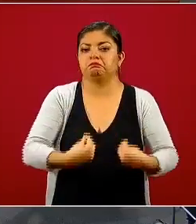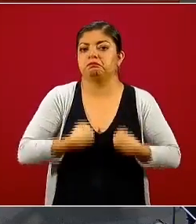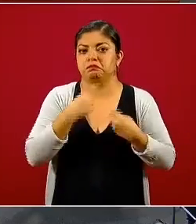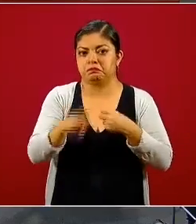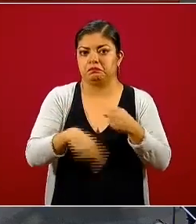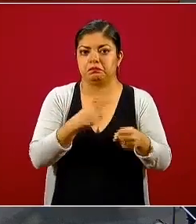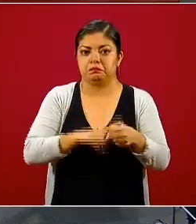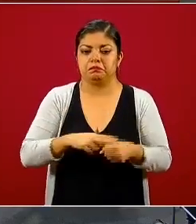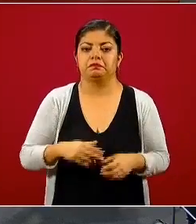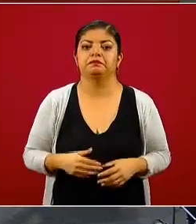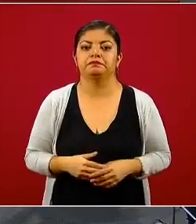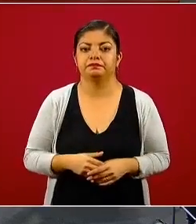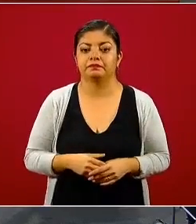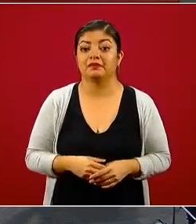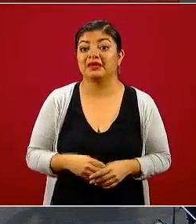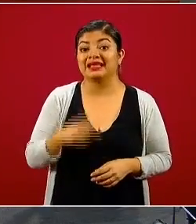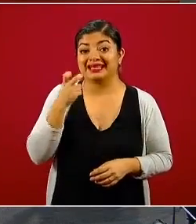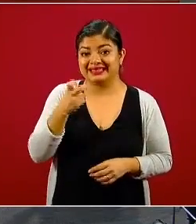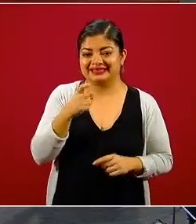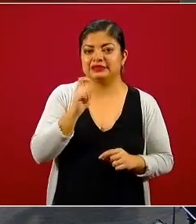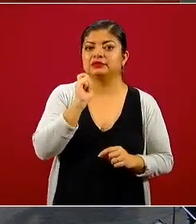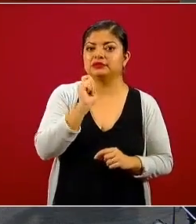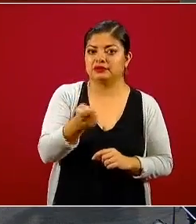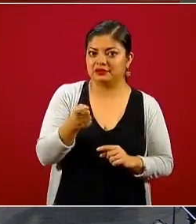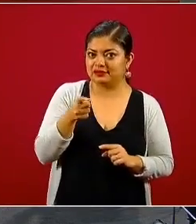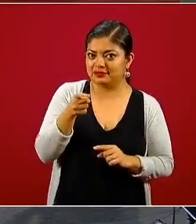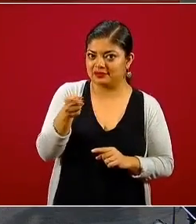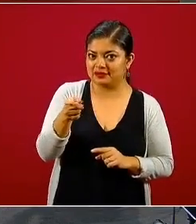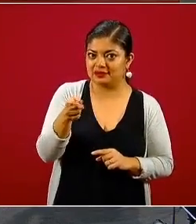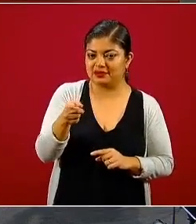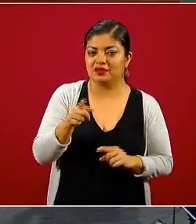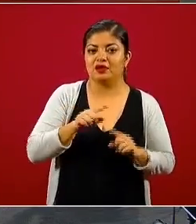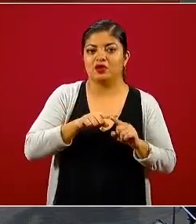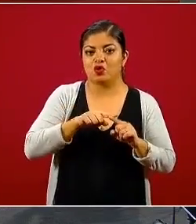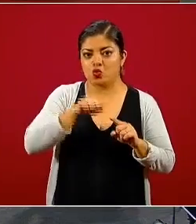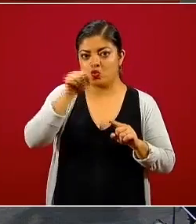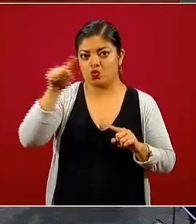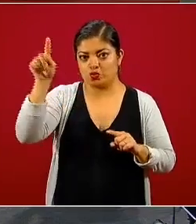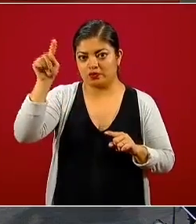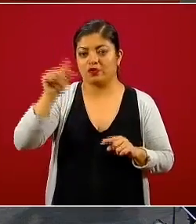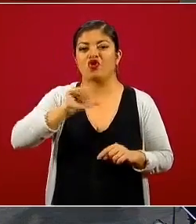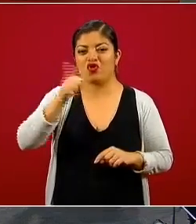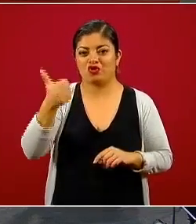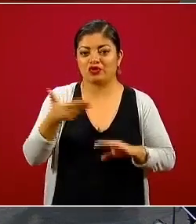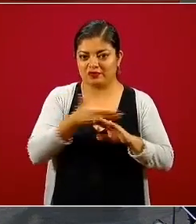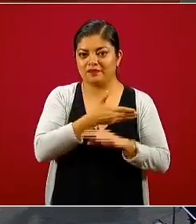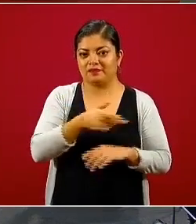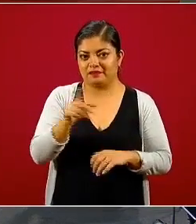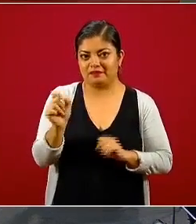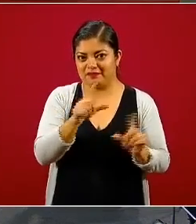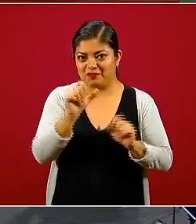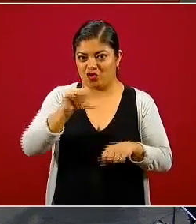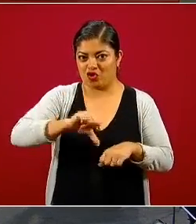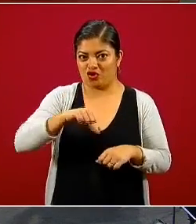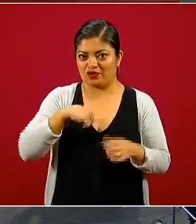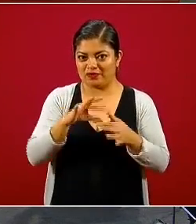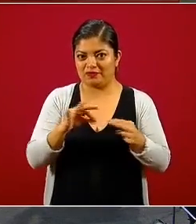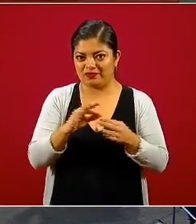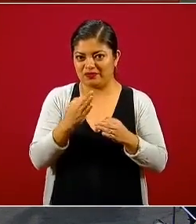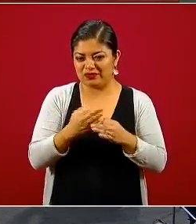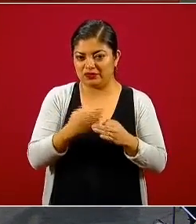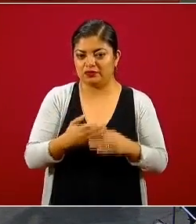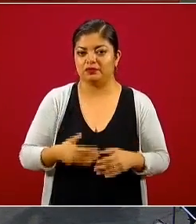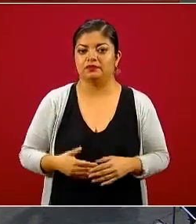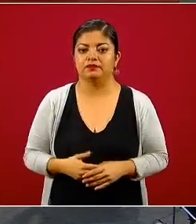normal. Entonces, es esta curva. La siguiente, ahora sí vámonos a la que estamos comentando.